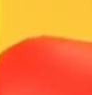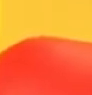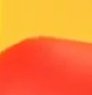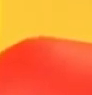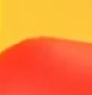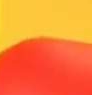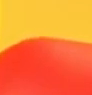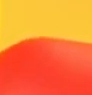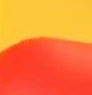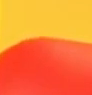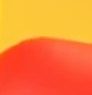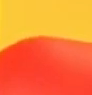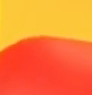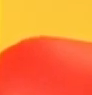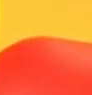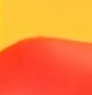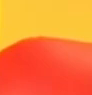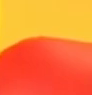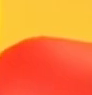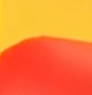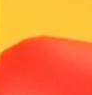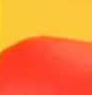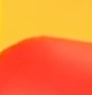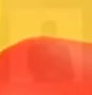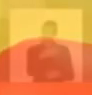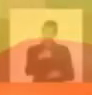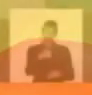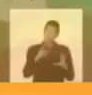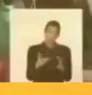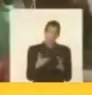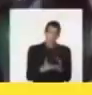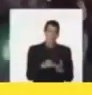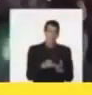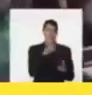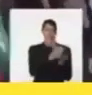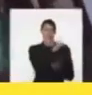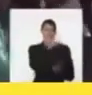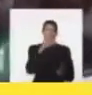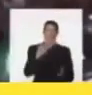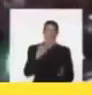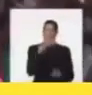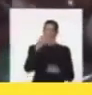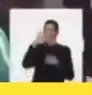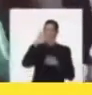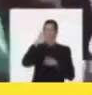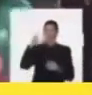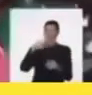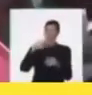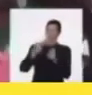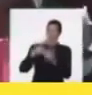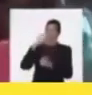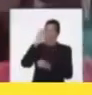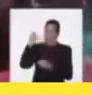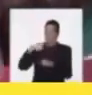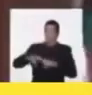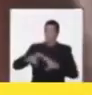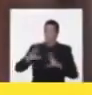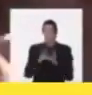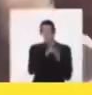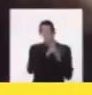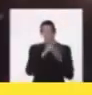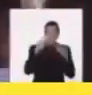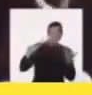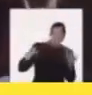para vitorearlo, y todos están completamente complacidos con la gestión de este